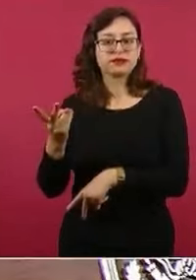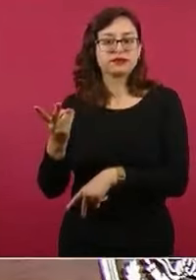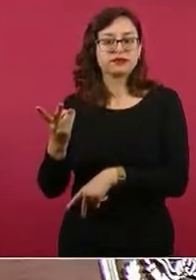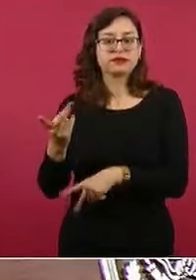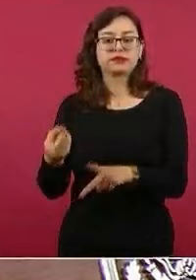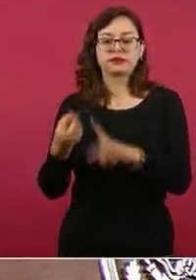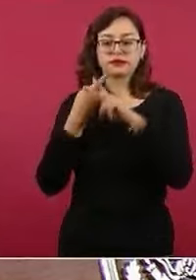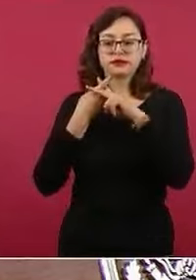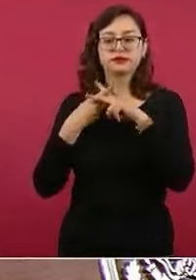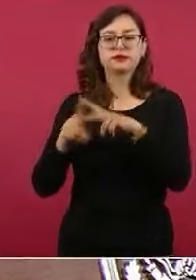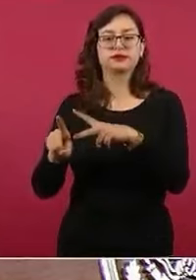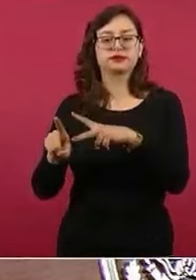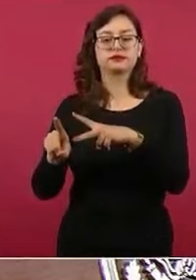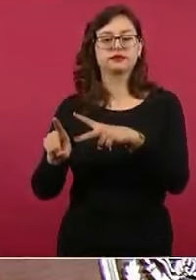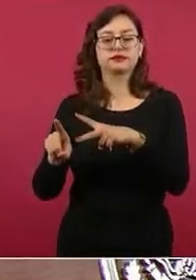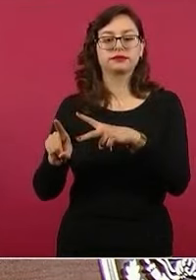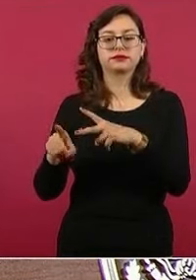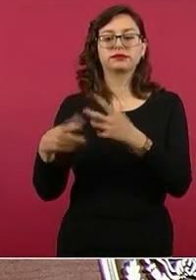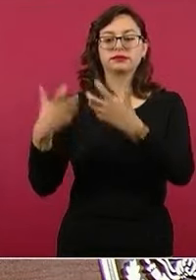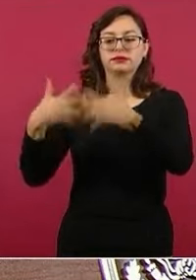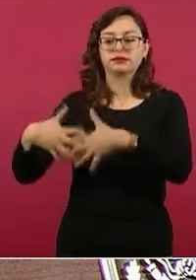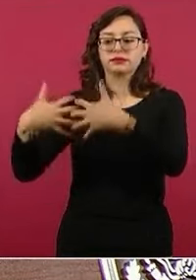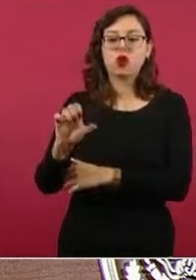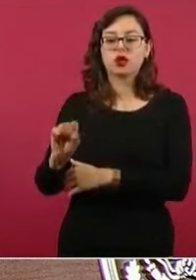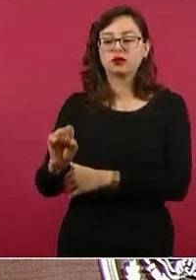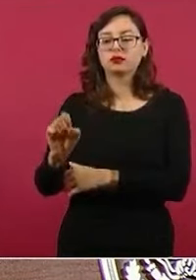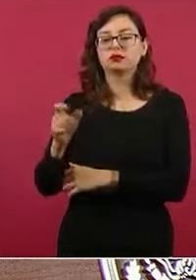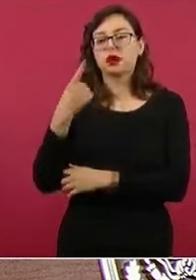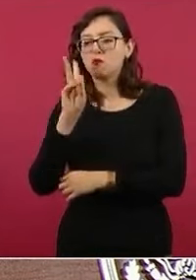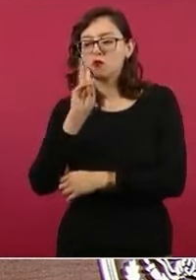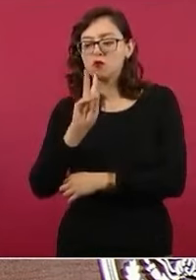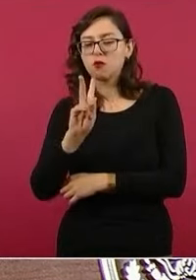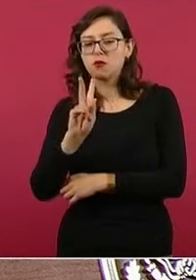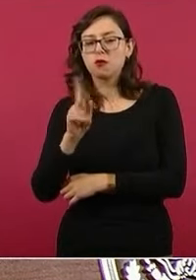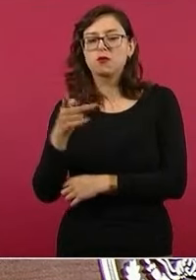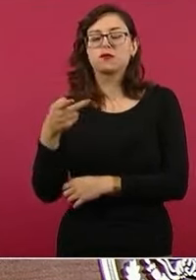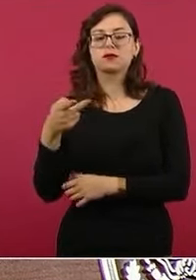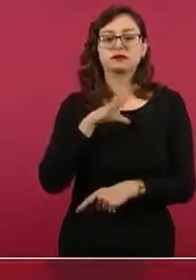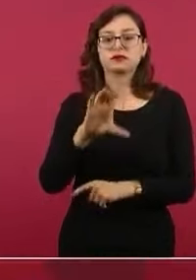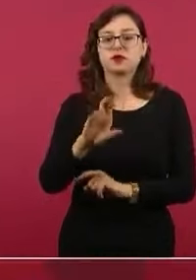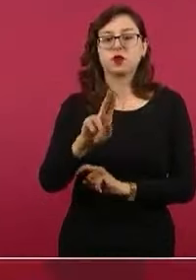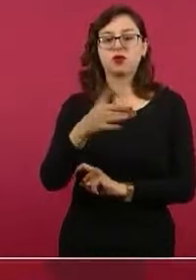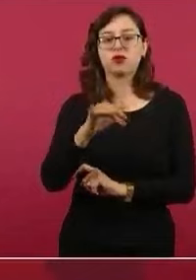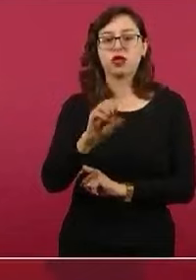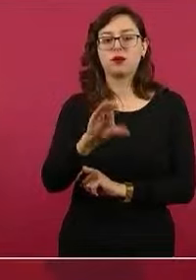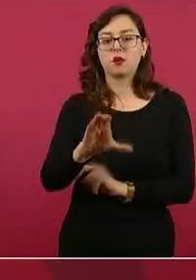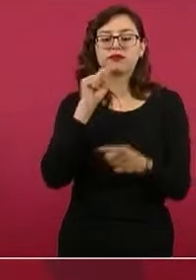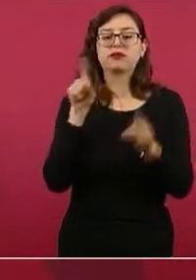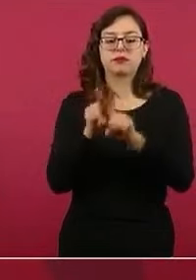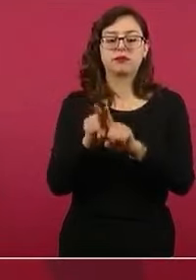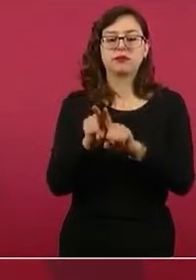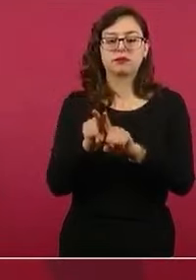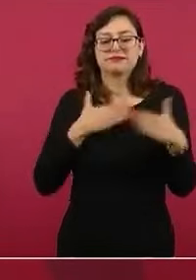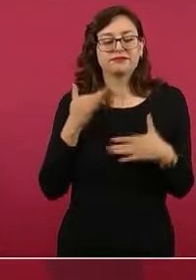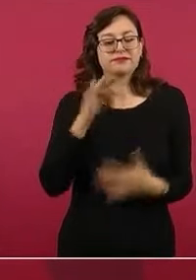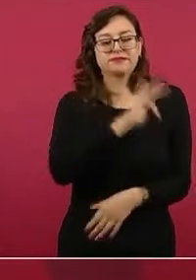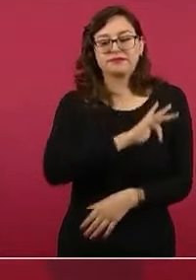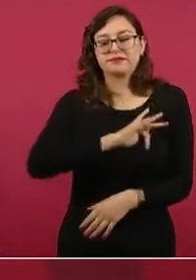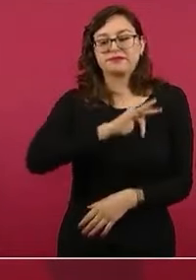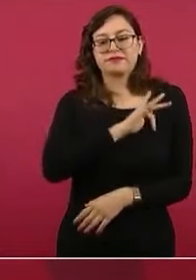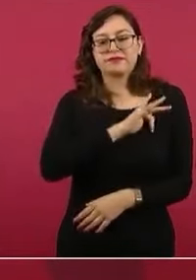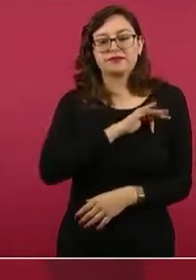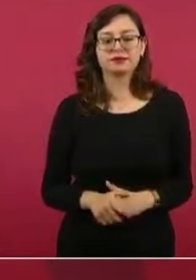la etapa de prueba de la refinería de Dos Bocas. Va a estar también el velero Cuauhtémoc en Dos Bocas. Es un día de fiesta.